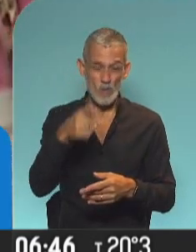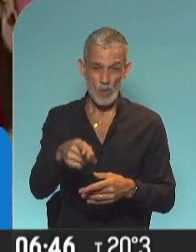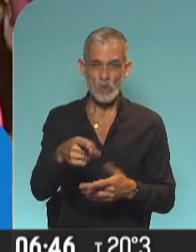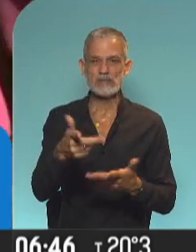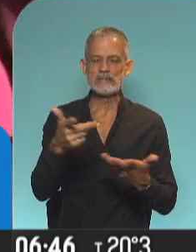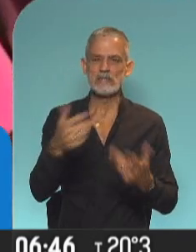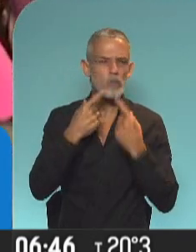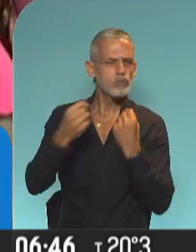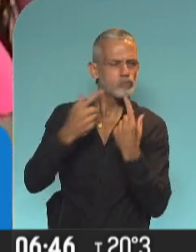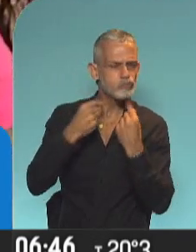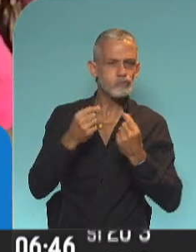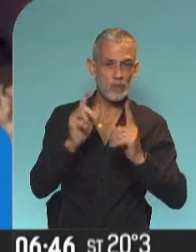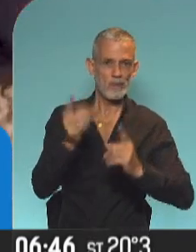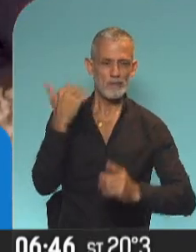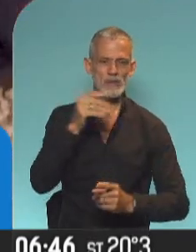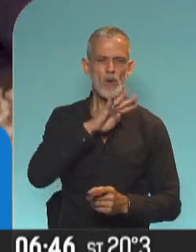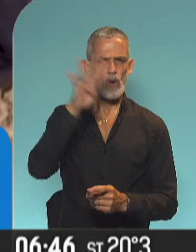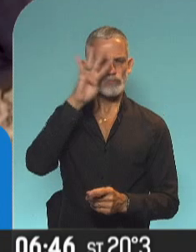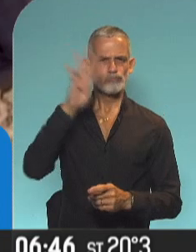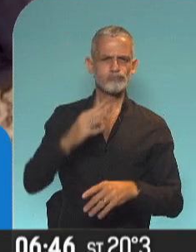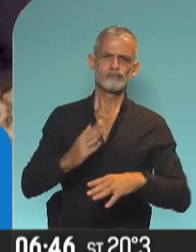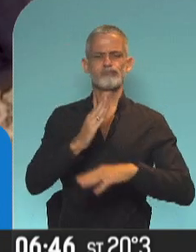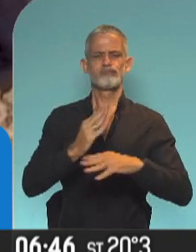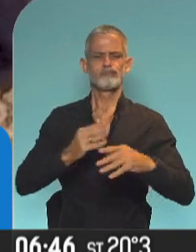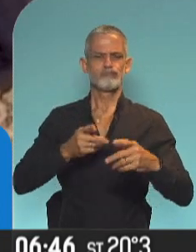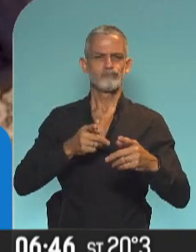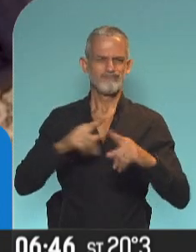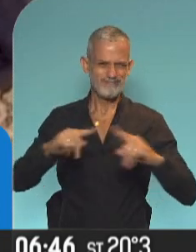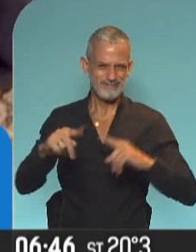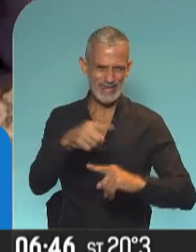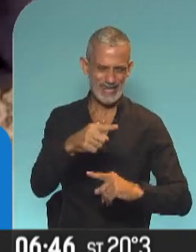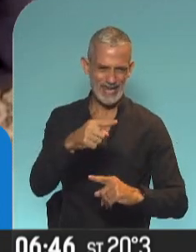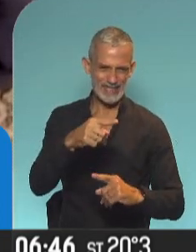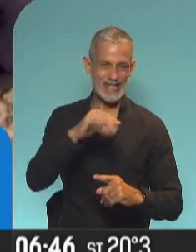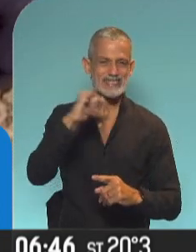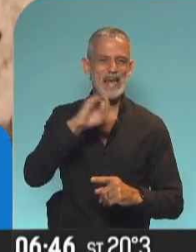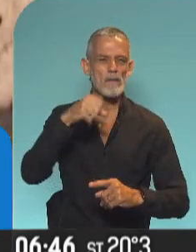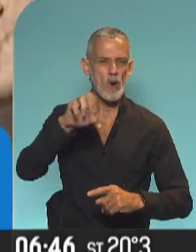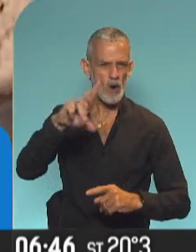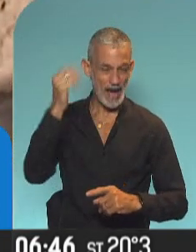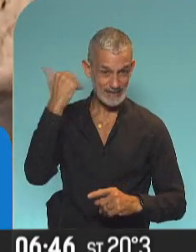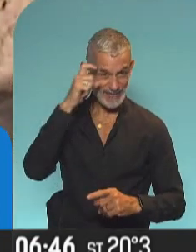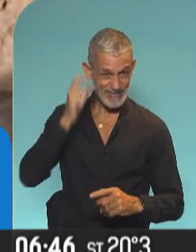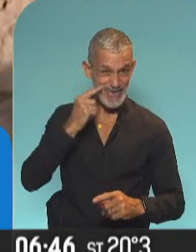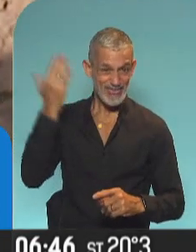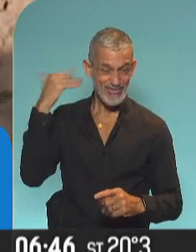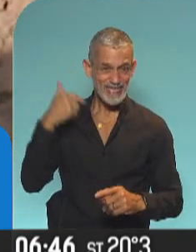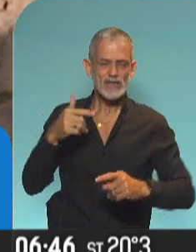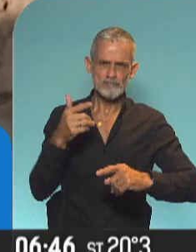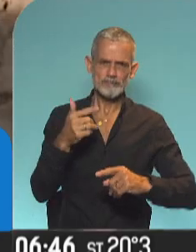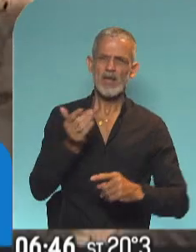reclamos llevados adelante por la referente huichí Octorina Zamora, quien hace aproximadamente 10 días se manifestó por la